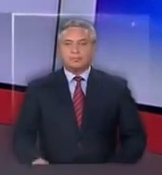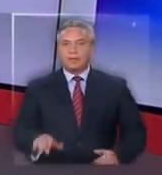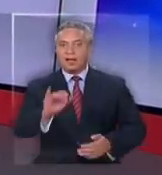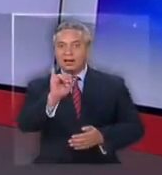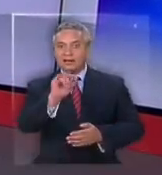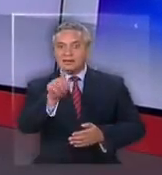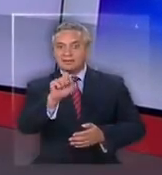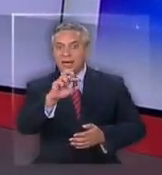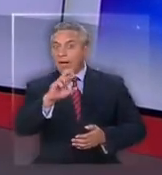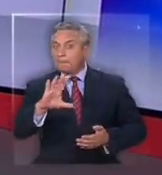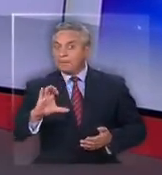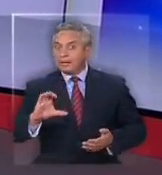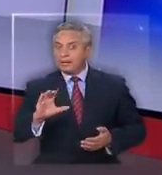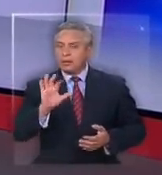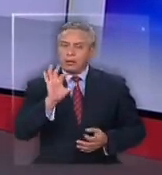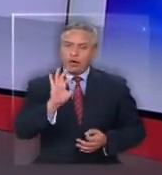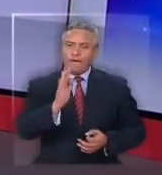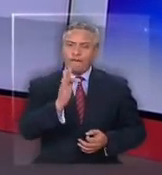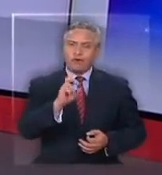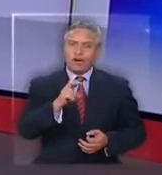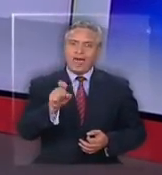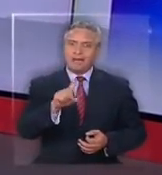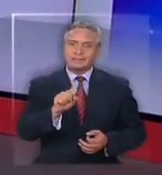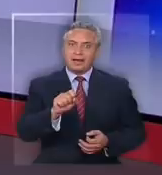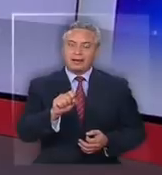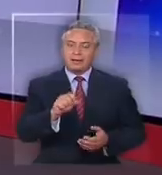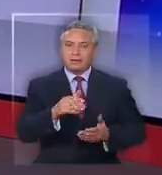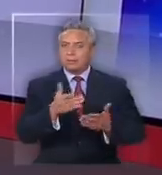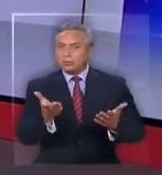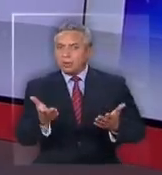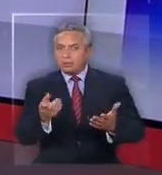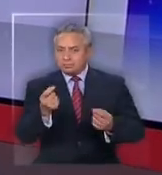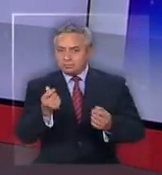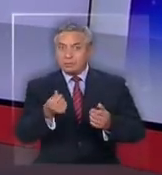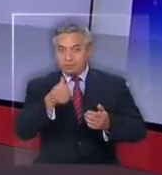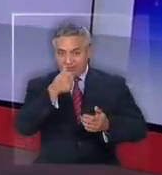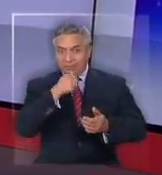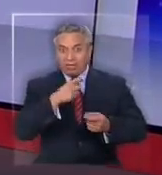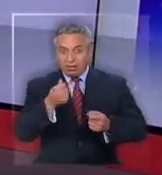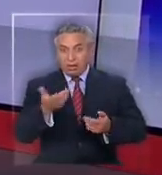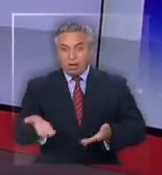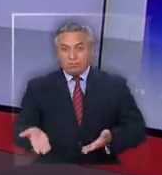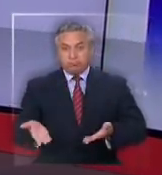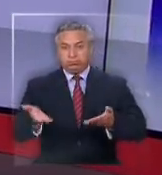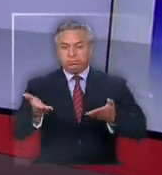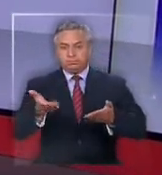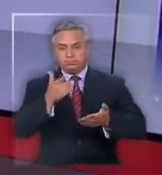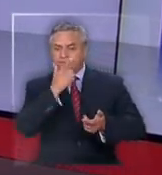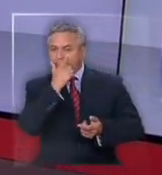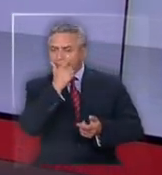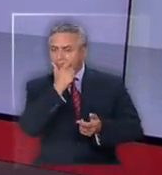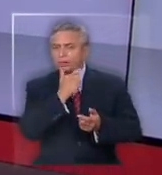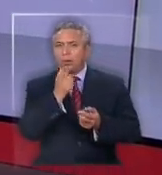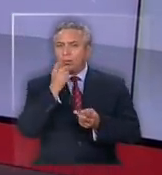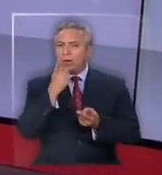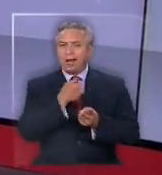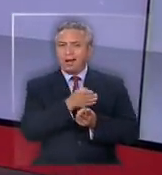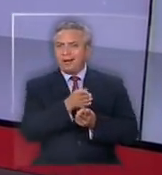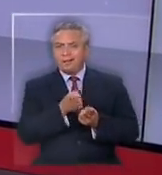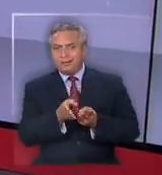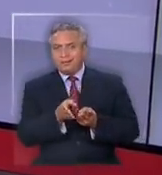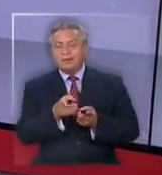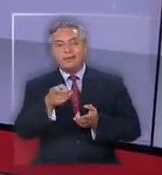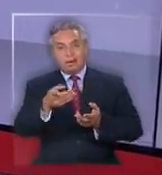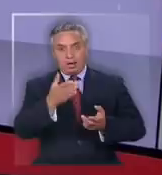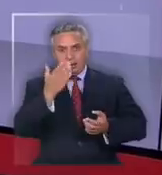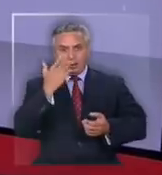ISAPRE o FONASA, el alza en los planes privados de salud ha llevado a muchos a plantearse esta disyuntiva. Le preguntamos en todo caso a